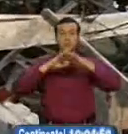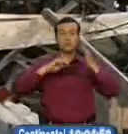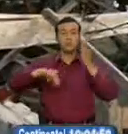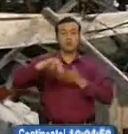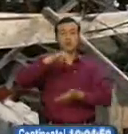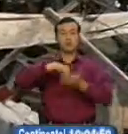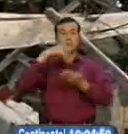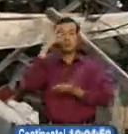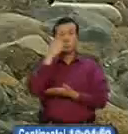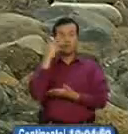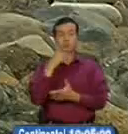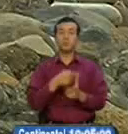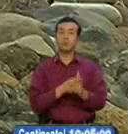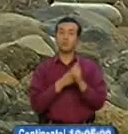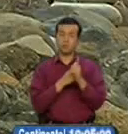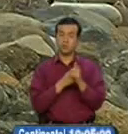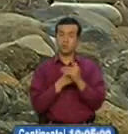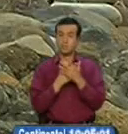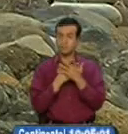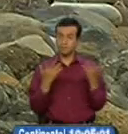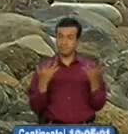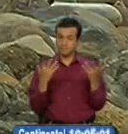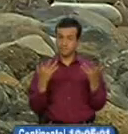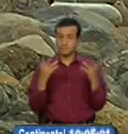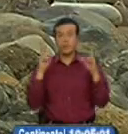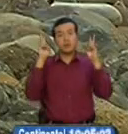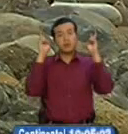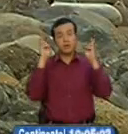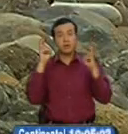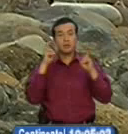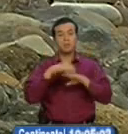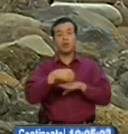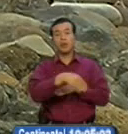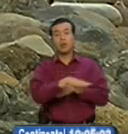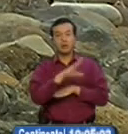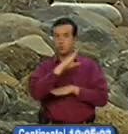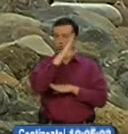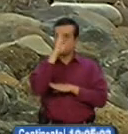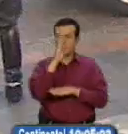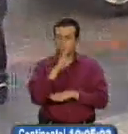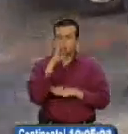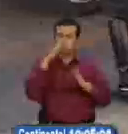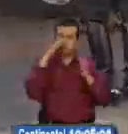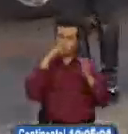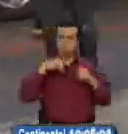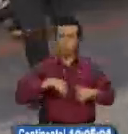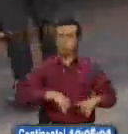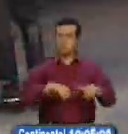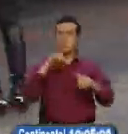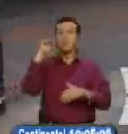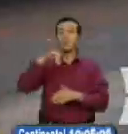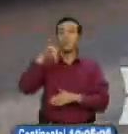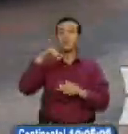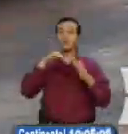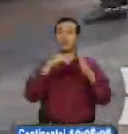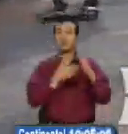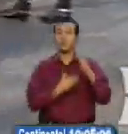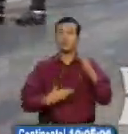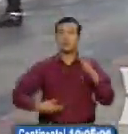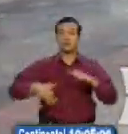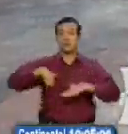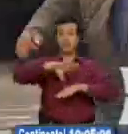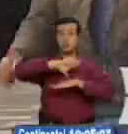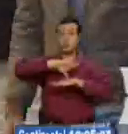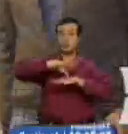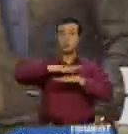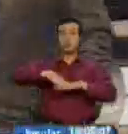y Esmeraldas es prioridad. Por eso no es un tema que se deje a un lado por la coyuntura. Este martes en el Palacio de Gobierno, en sesión de